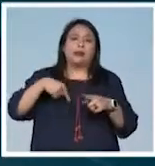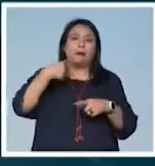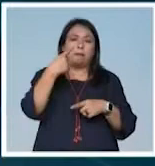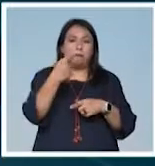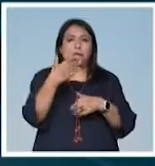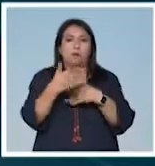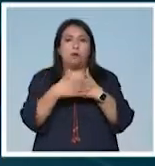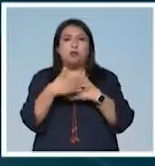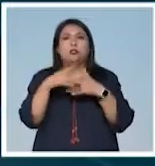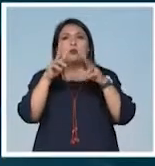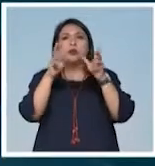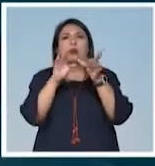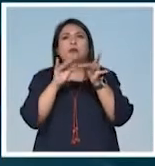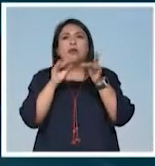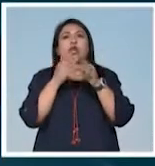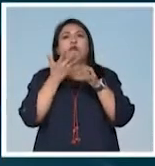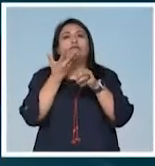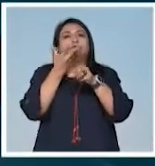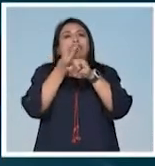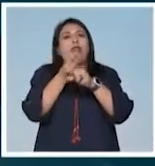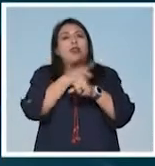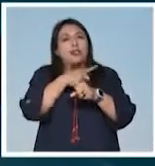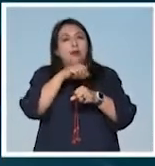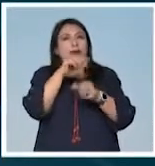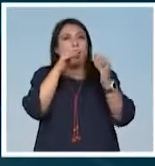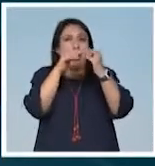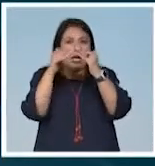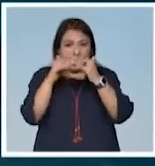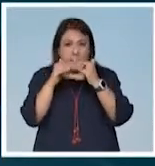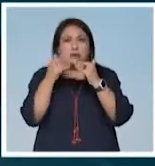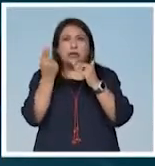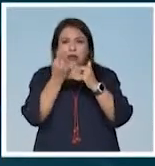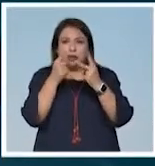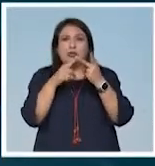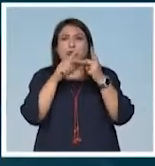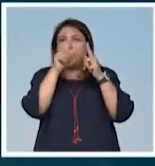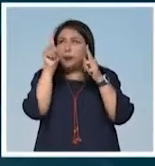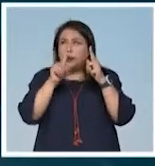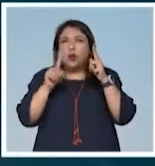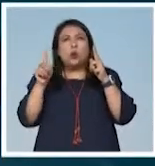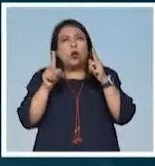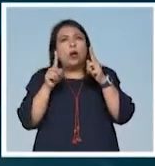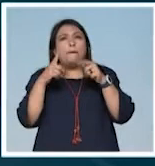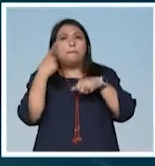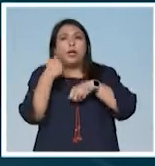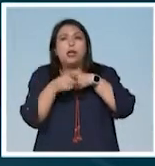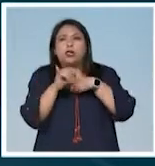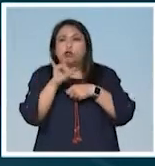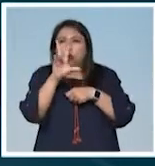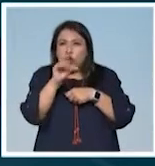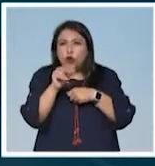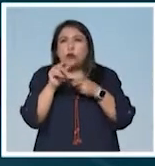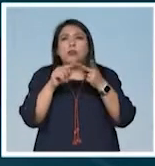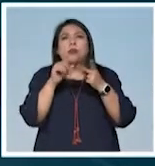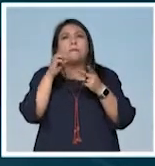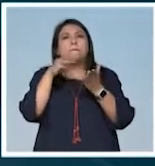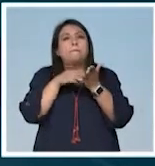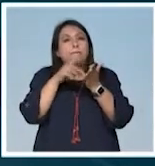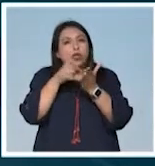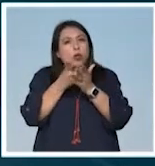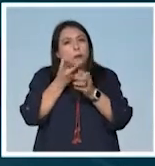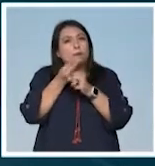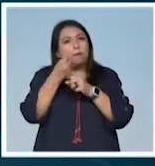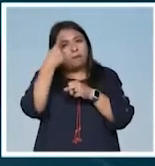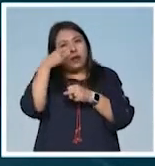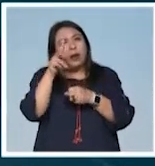entrega hablaremos del mantenimiento que se requiere dar a las viviendas, del tipo de grietas, su peligrosidad y el método adecuado